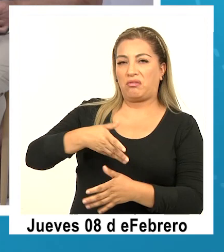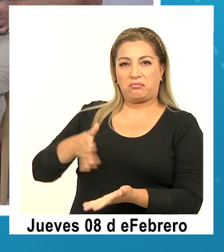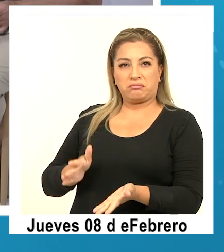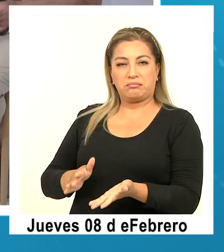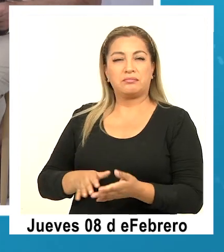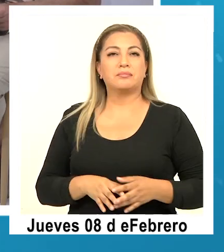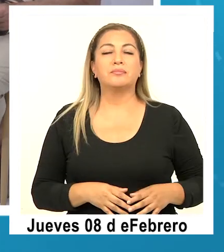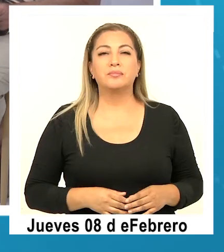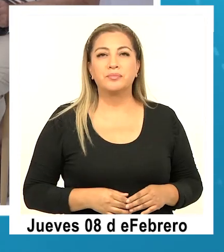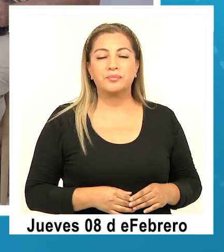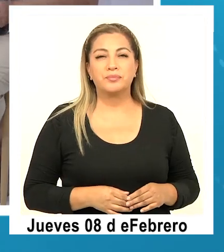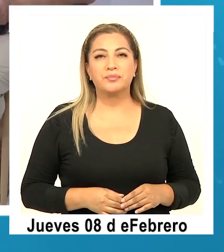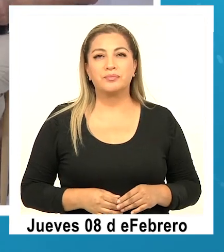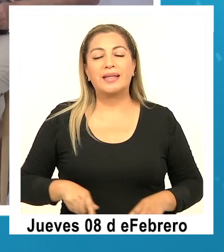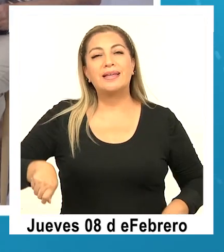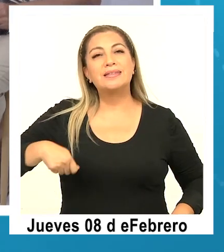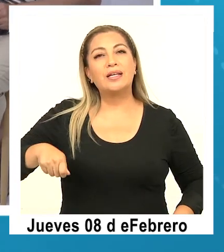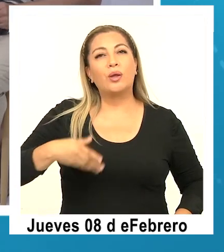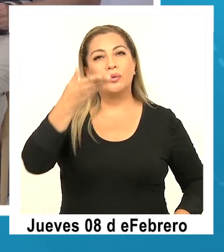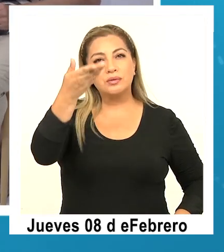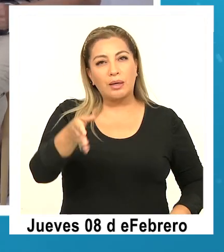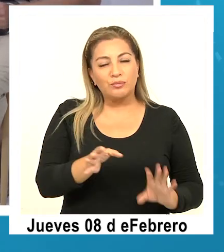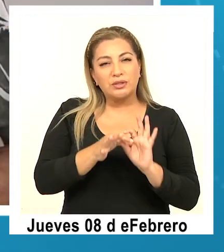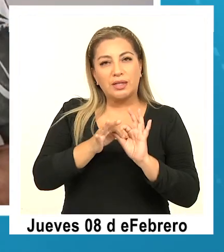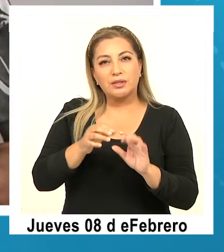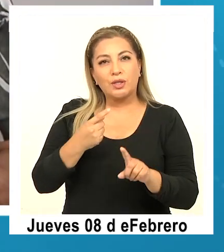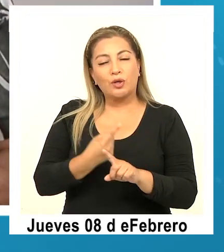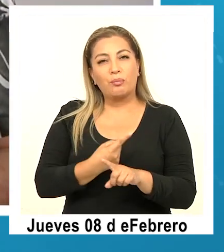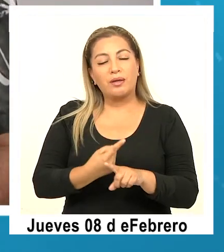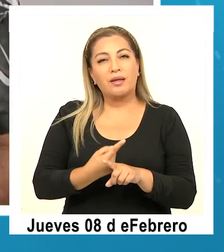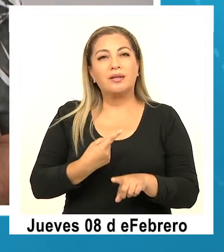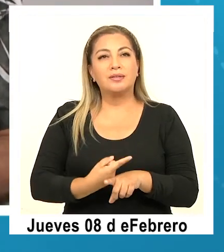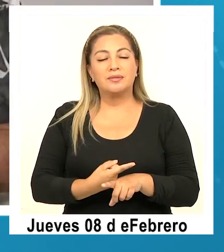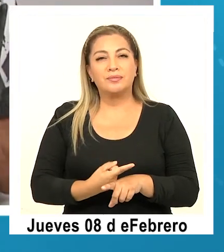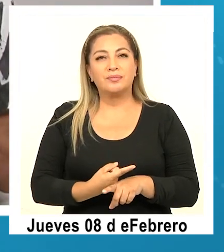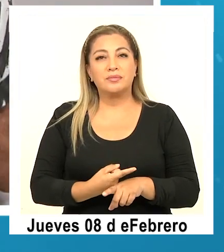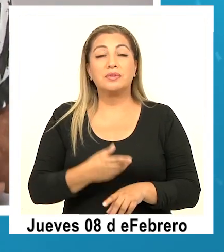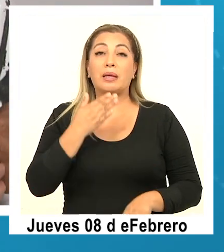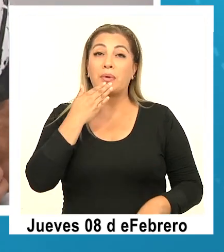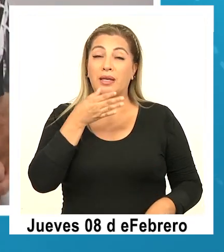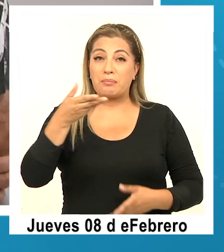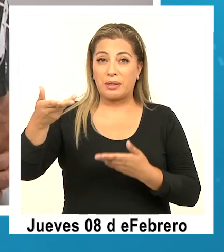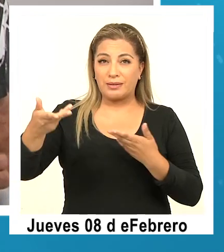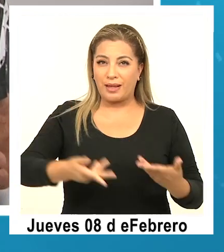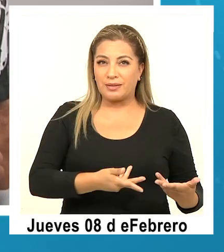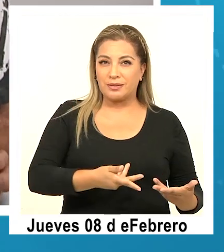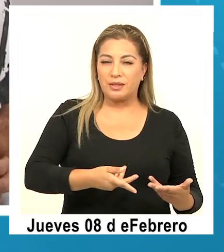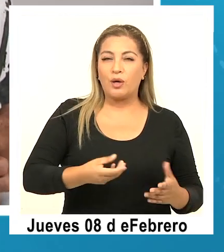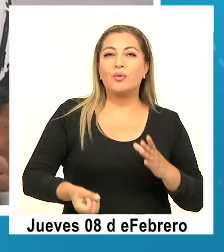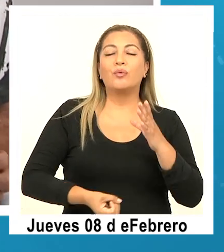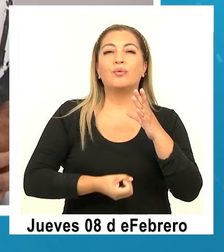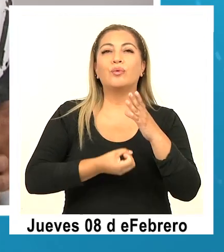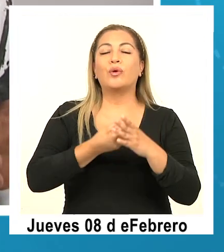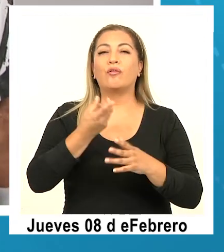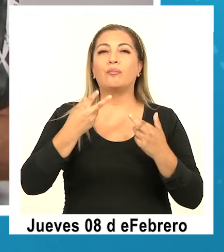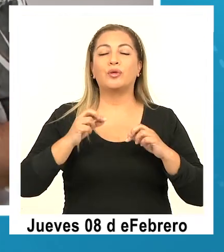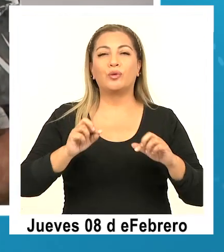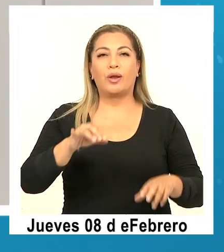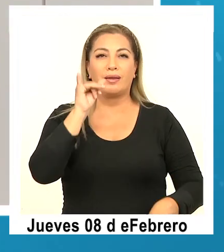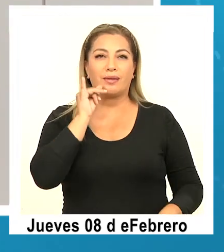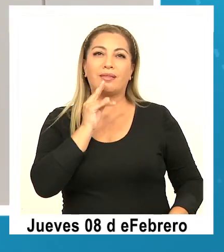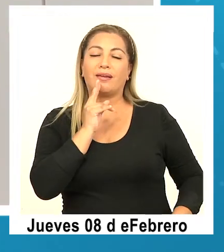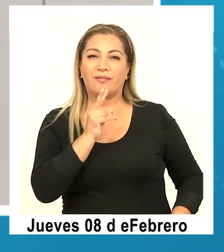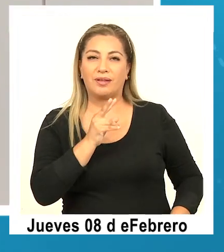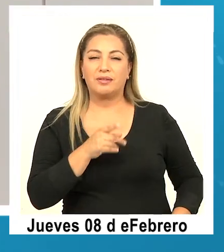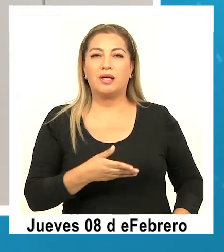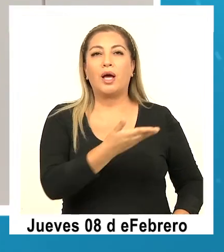finalmente. Bueno, senadora, queremos agradecerle que nos haya acompañado en esta entrevista, ¿cierto? Y dejarla invitada, por supuesto, para una nueva oportunidad aquí en Iquique